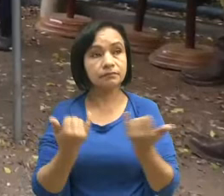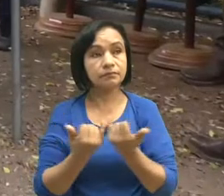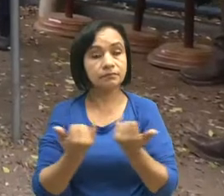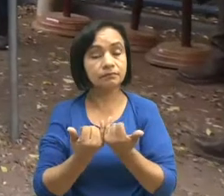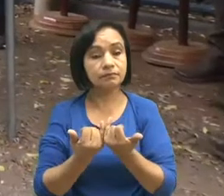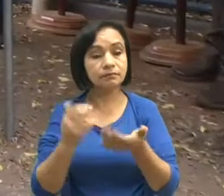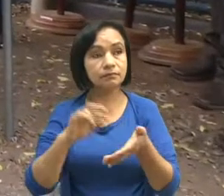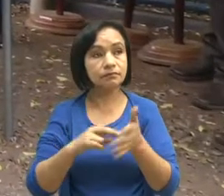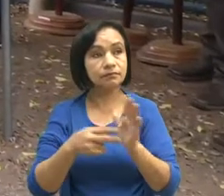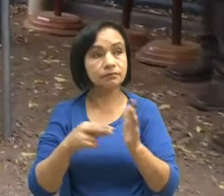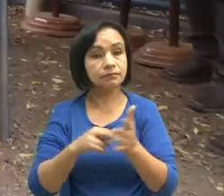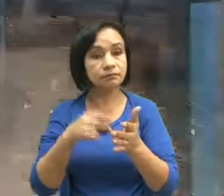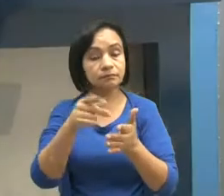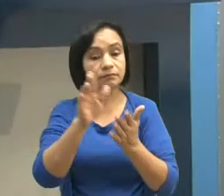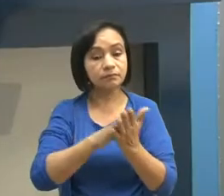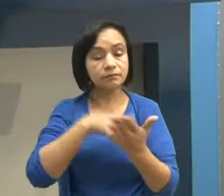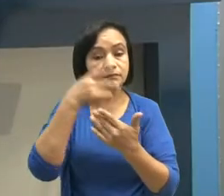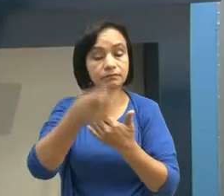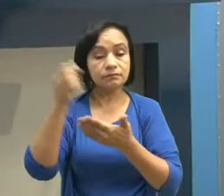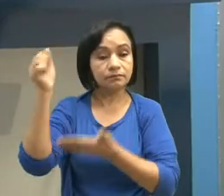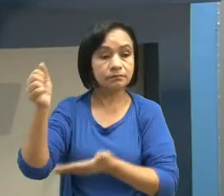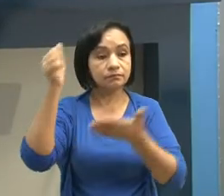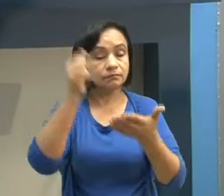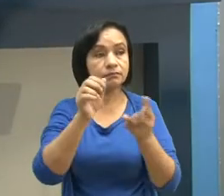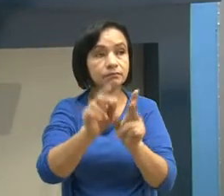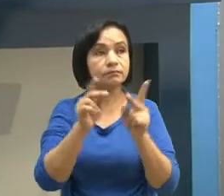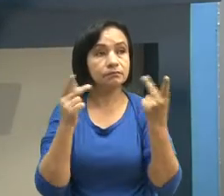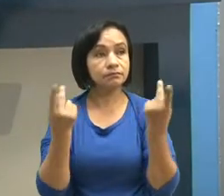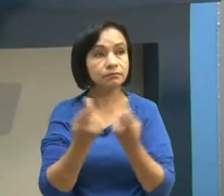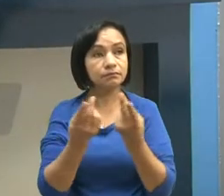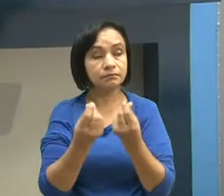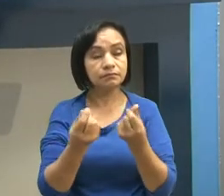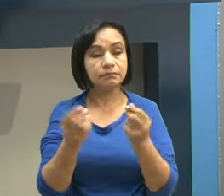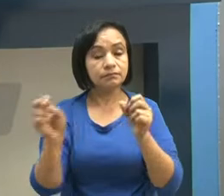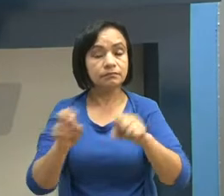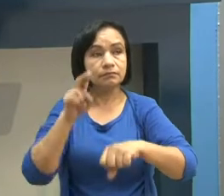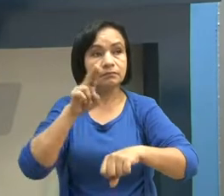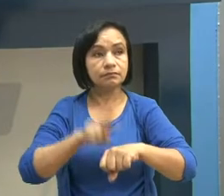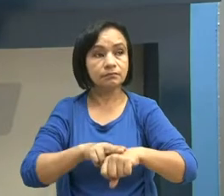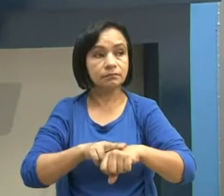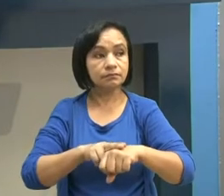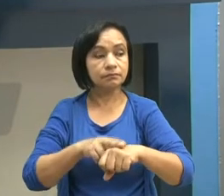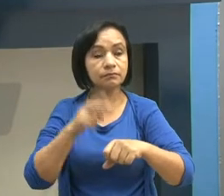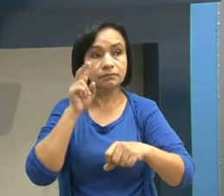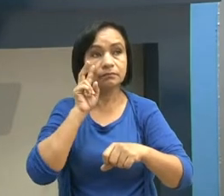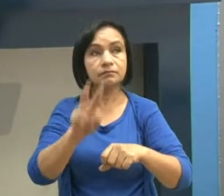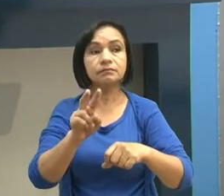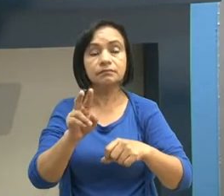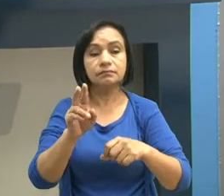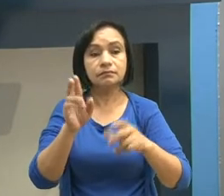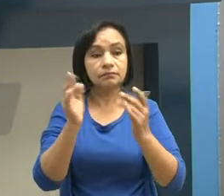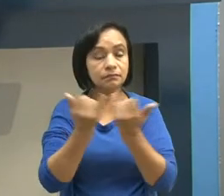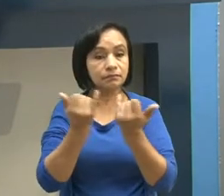de lo que es ya el programa de inversión pública a nivel nacional. Y ahí veíamos en pantalla, creo yo, esa parte